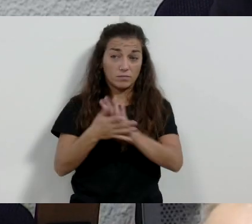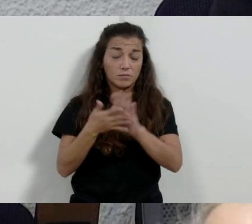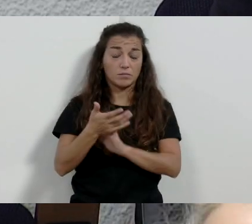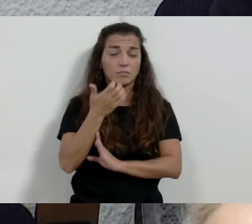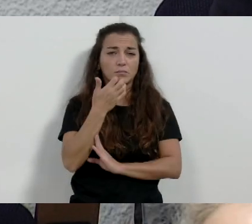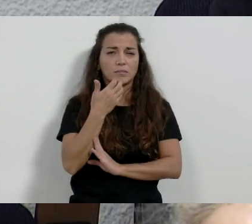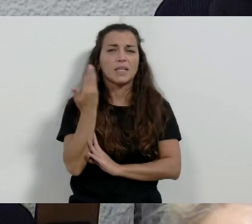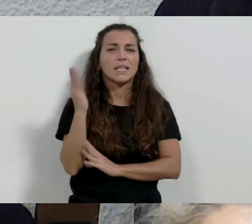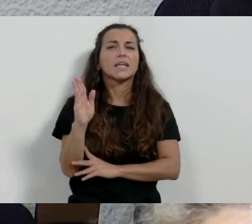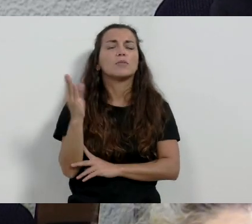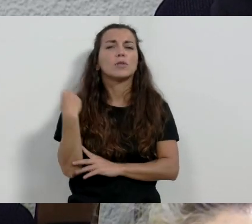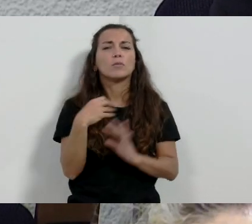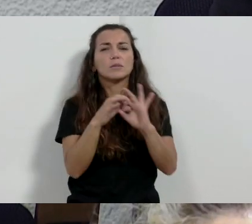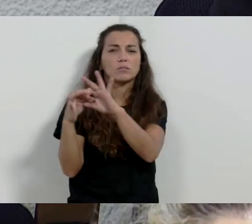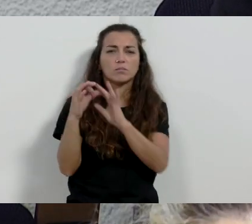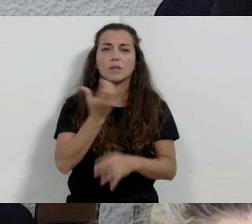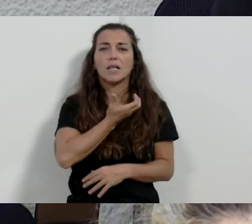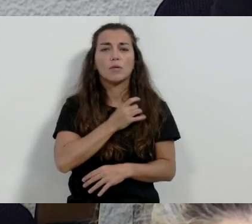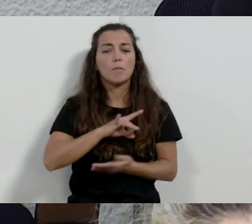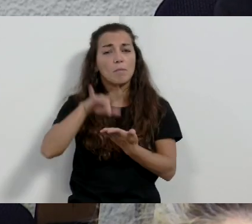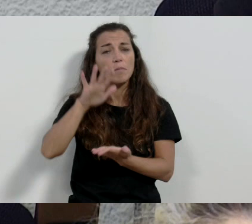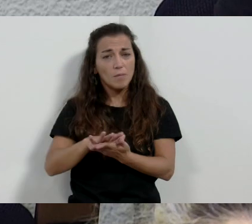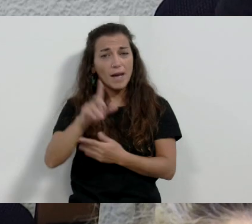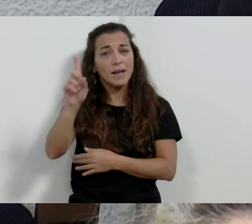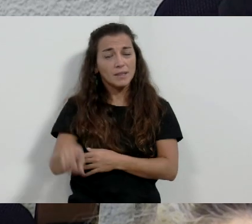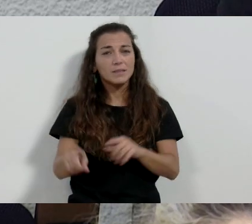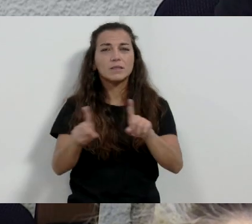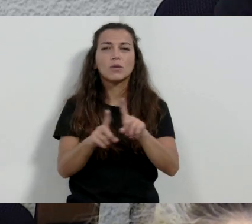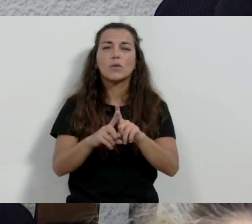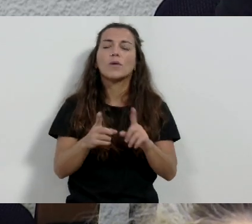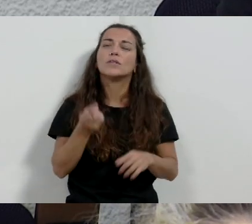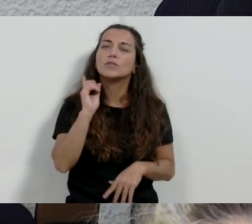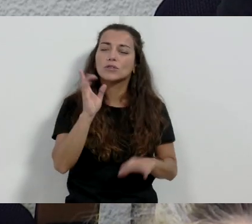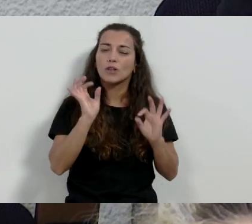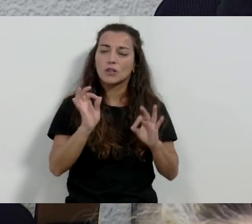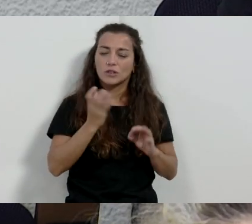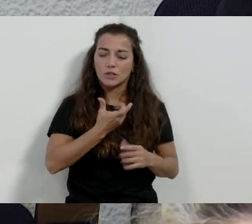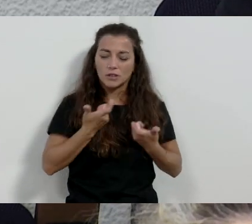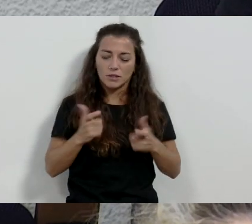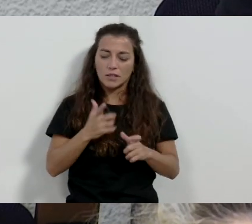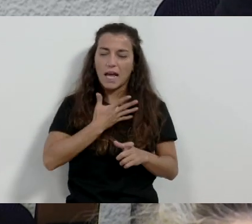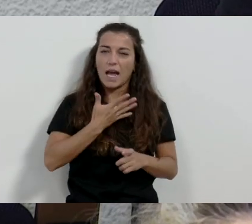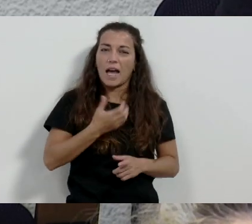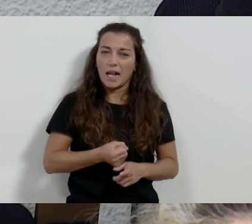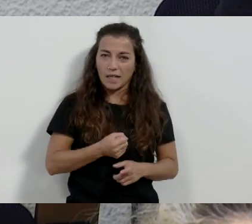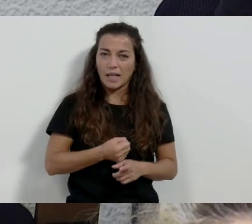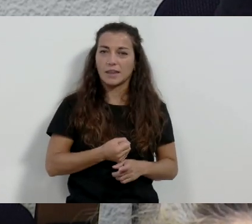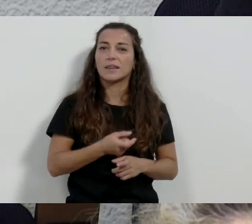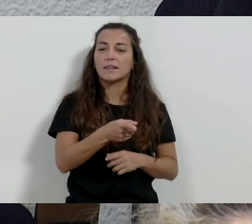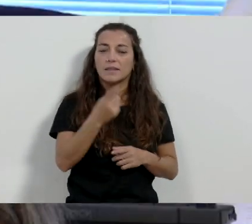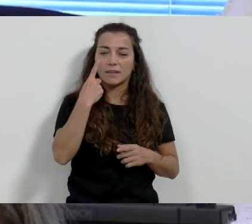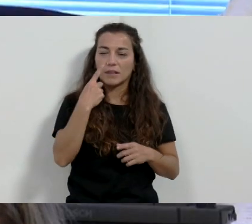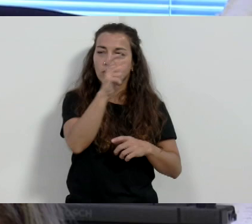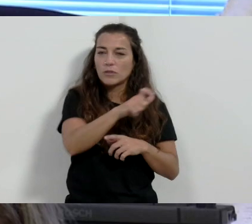de Málaga, y no solo para aquellos regalos que recibe pues la alcaldía o cualquier concejal, sino cualquier